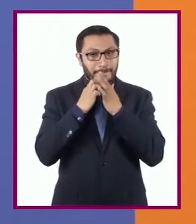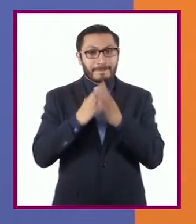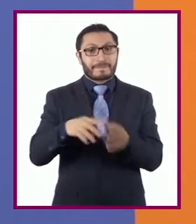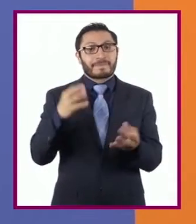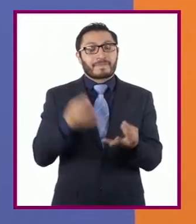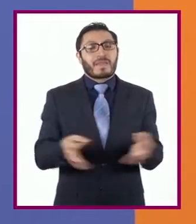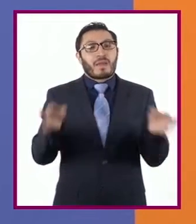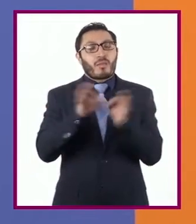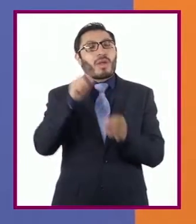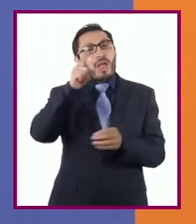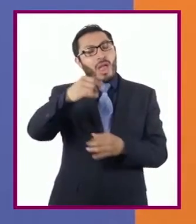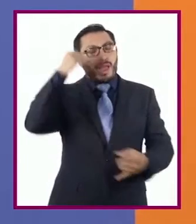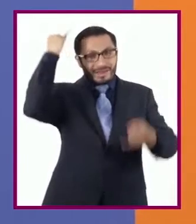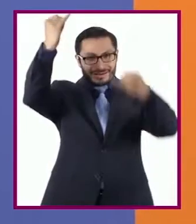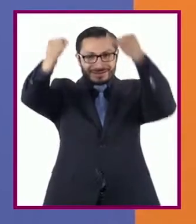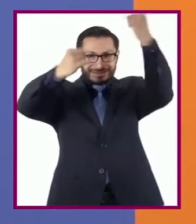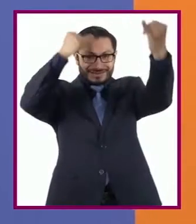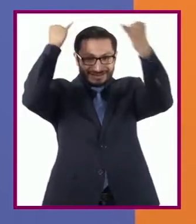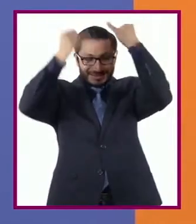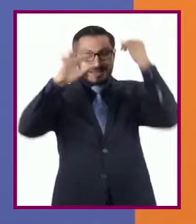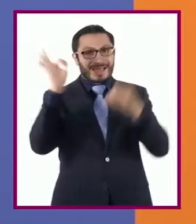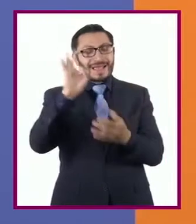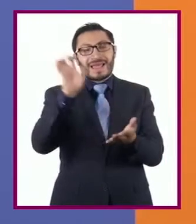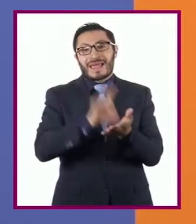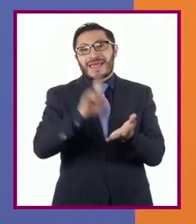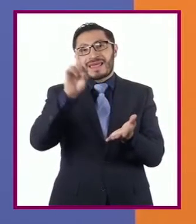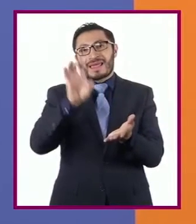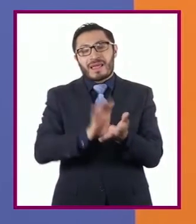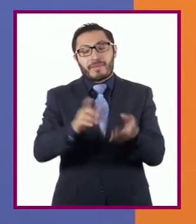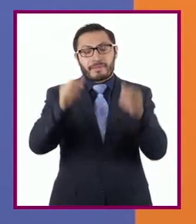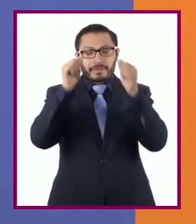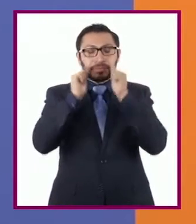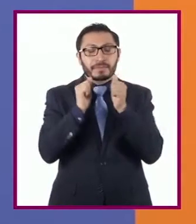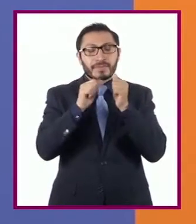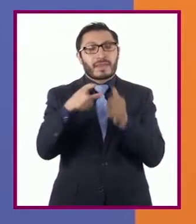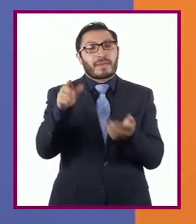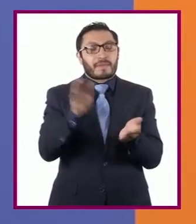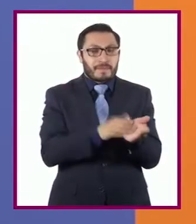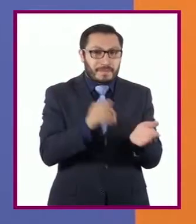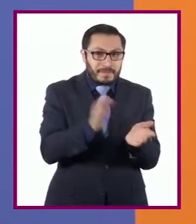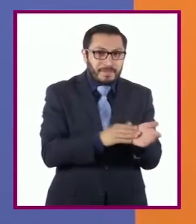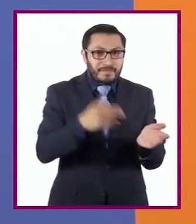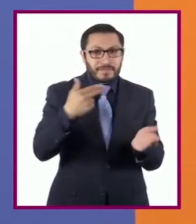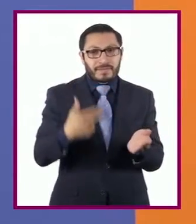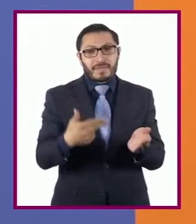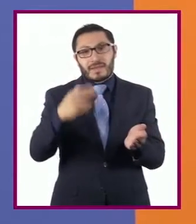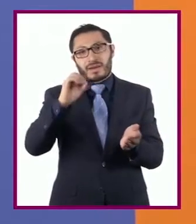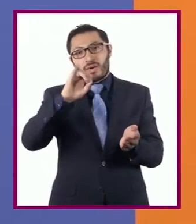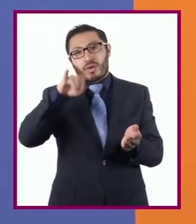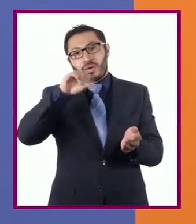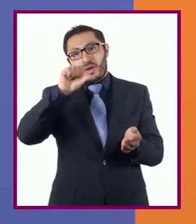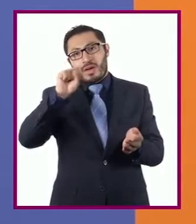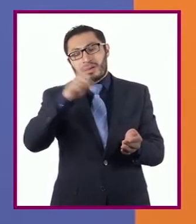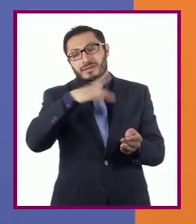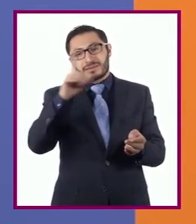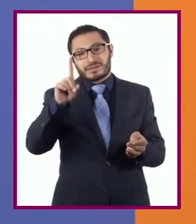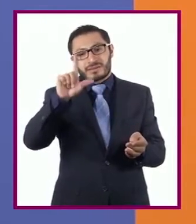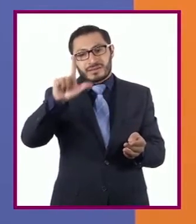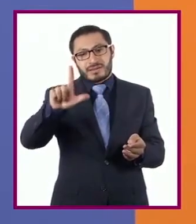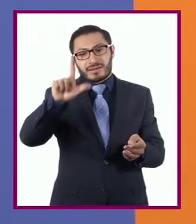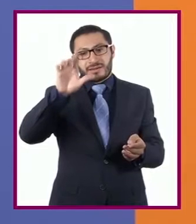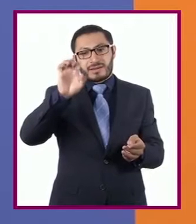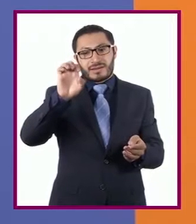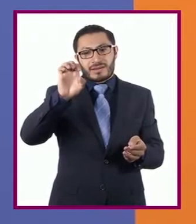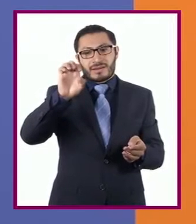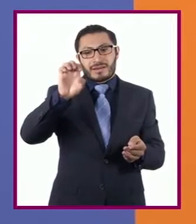su creatividad. Si tienen discapacidad visual, preparen sus hojas Ledger, punzón y regleta. Les recomendamos